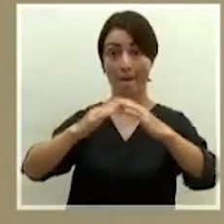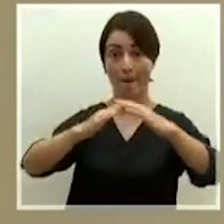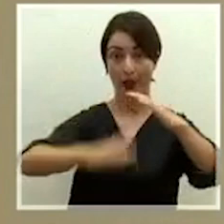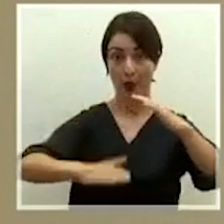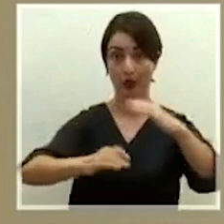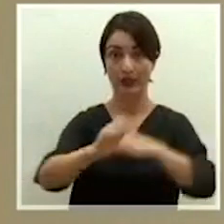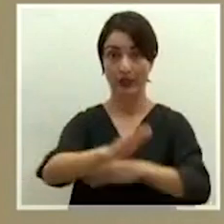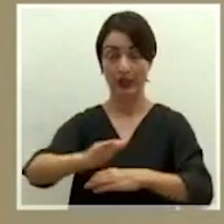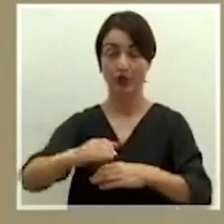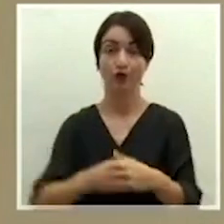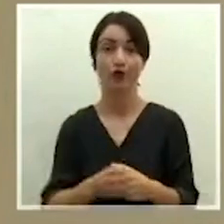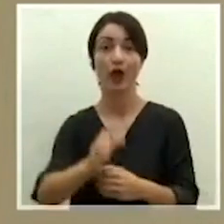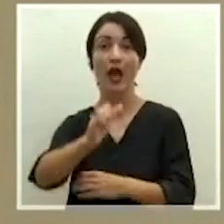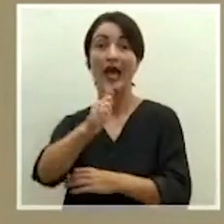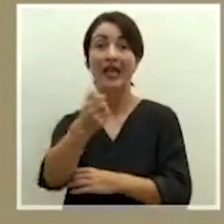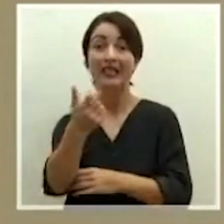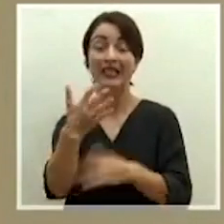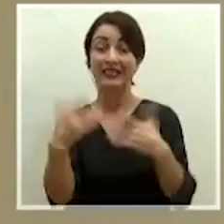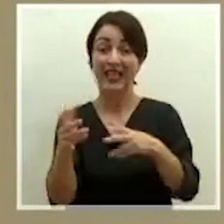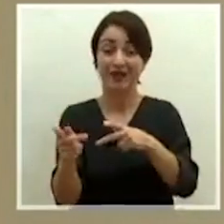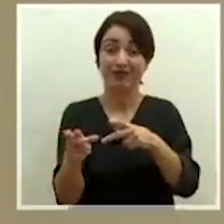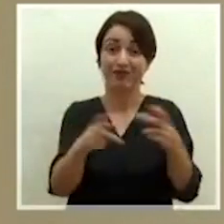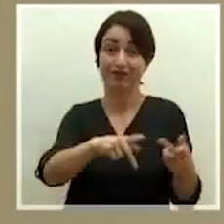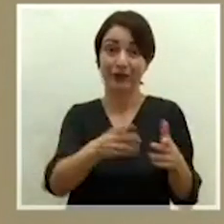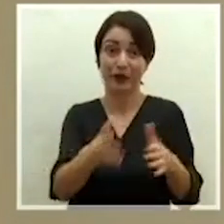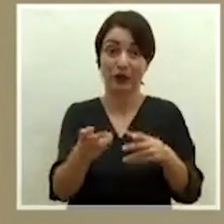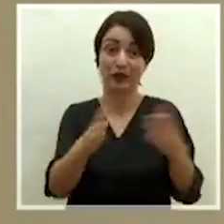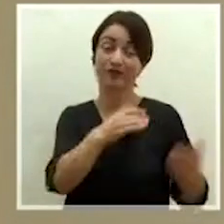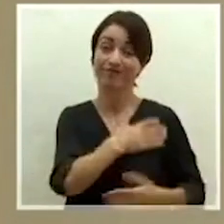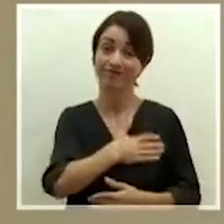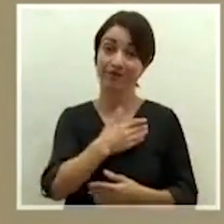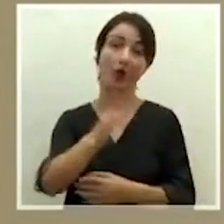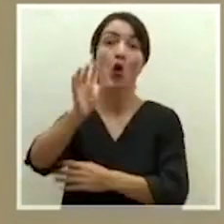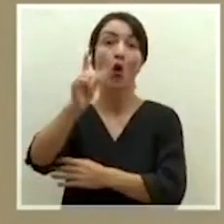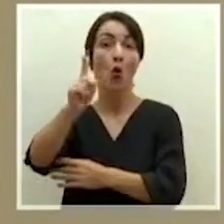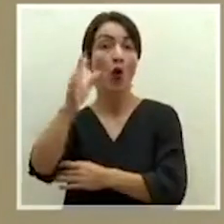Se registran 10 lamentables fallecimientos, una mujer y